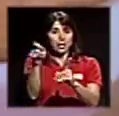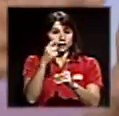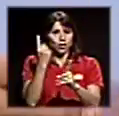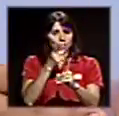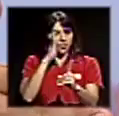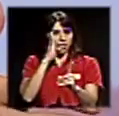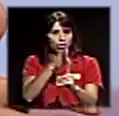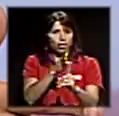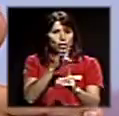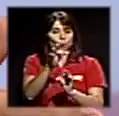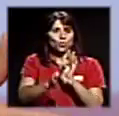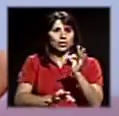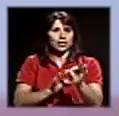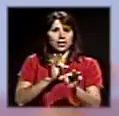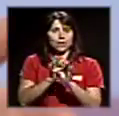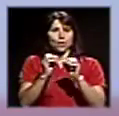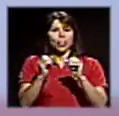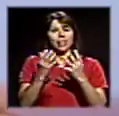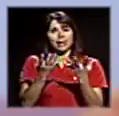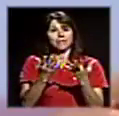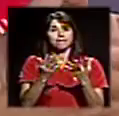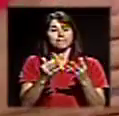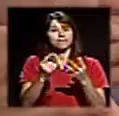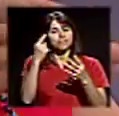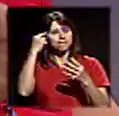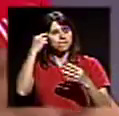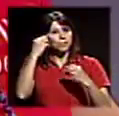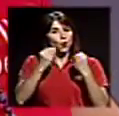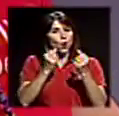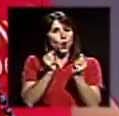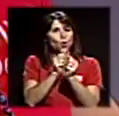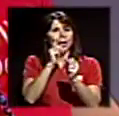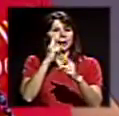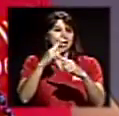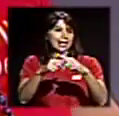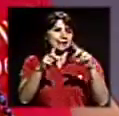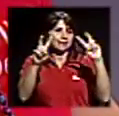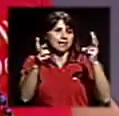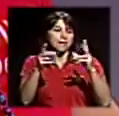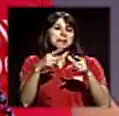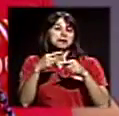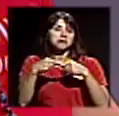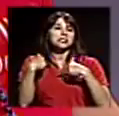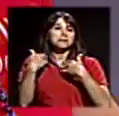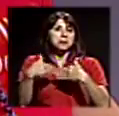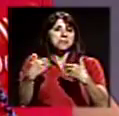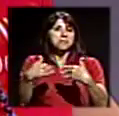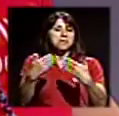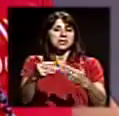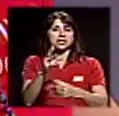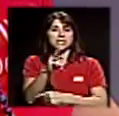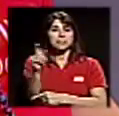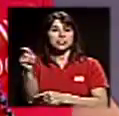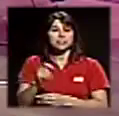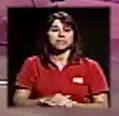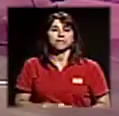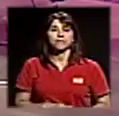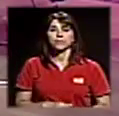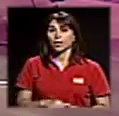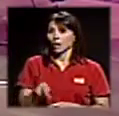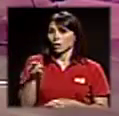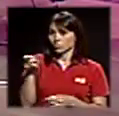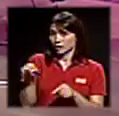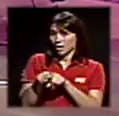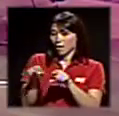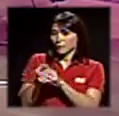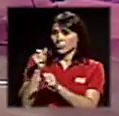ejercicio con este tema, ¿verdad? Y con esta intención, y así cada mes, los 6 meses que estuve. Sí. ¿Y tuviste una